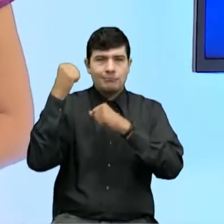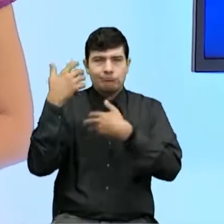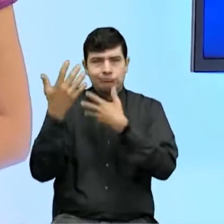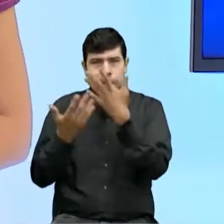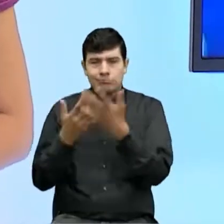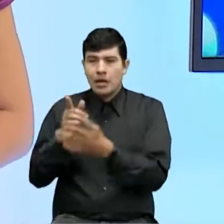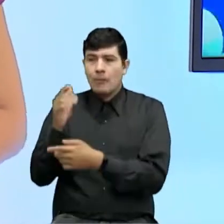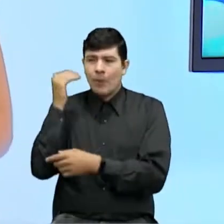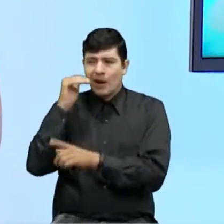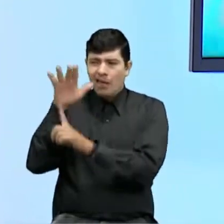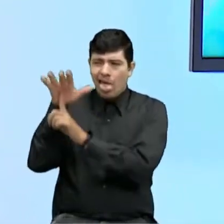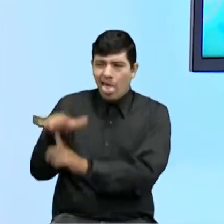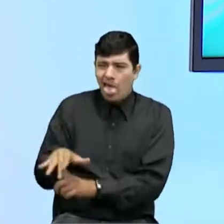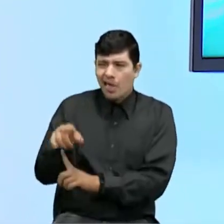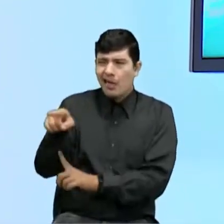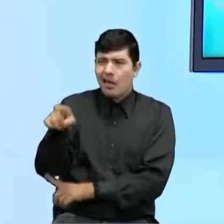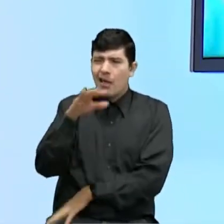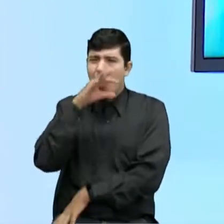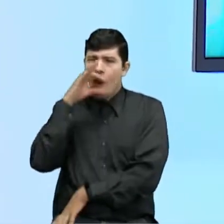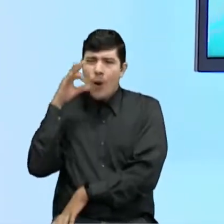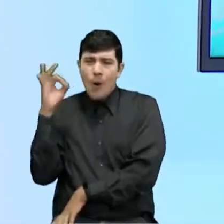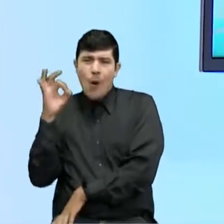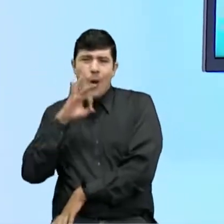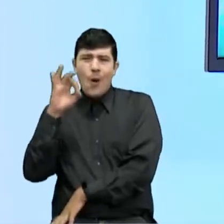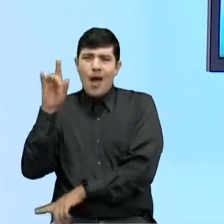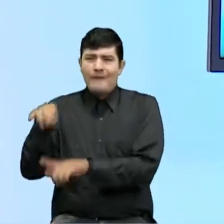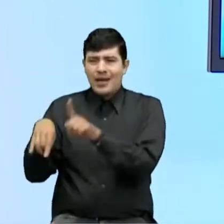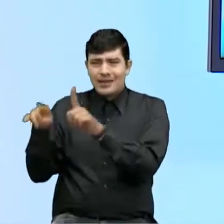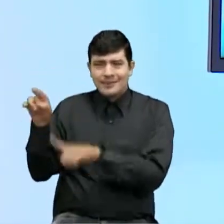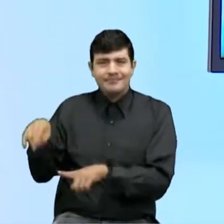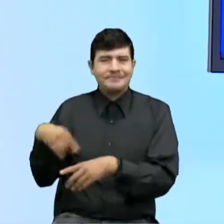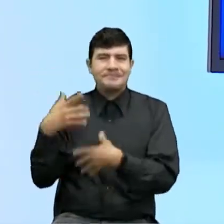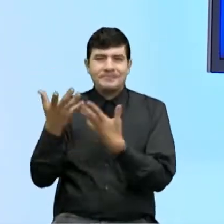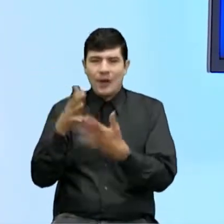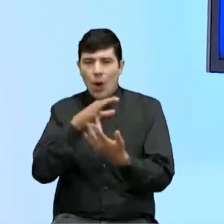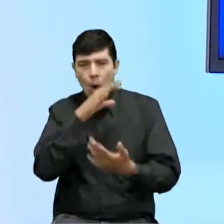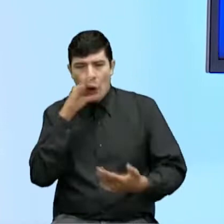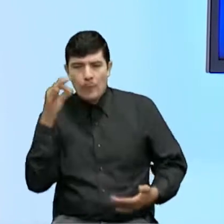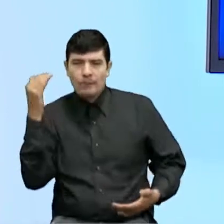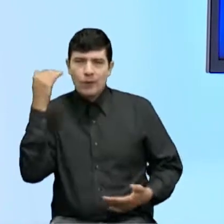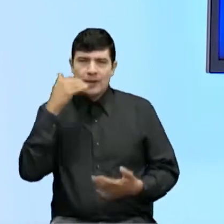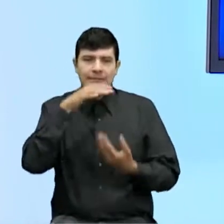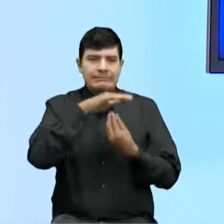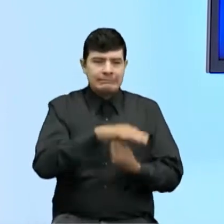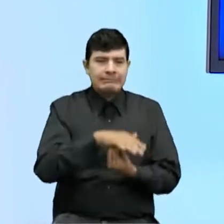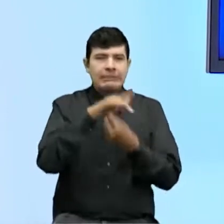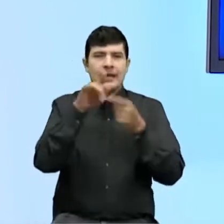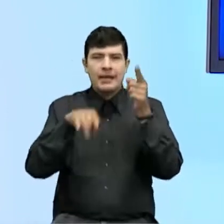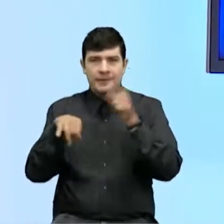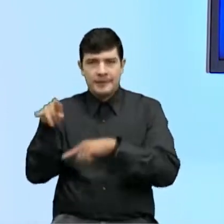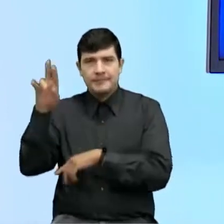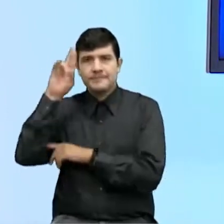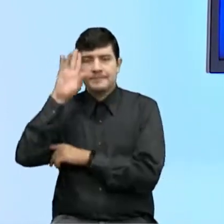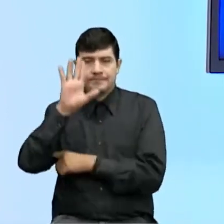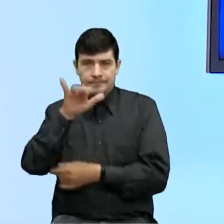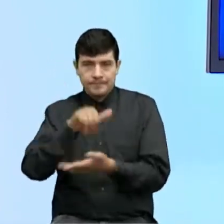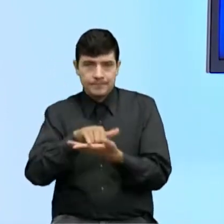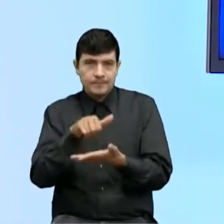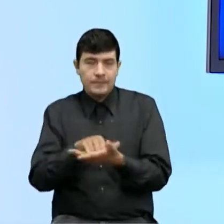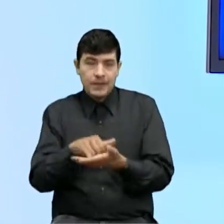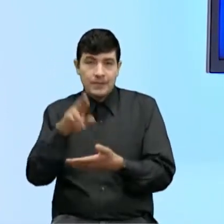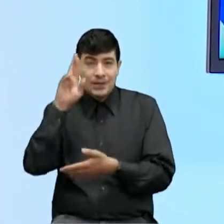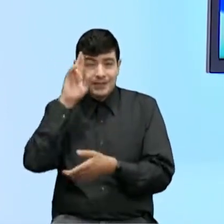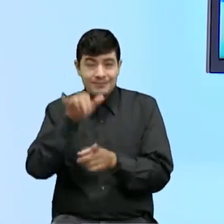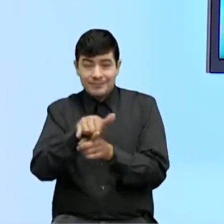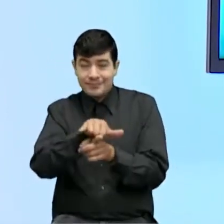menosprecian, en donde bajan completamente a los hombres, y eso también está mal, eso está muy mal. Los extremos de estas